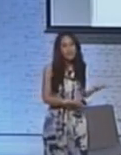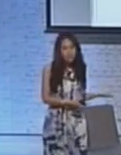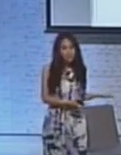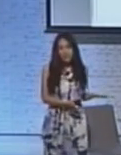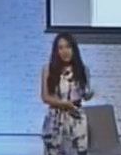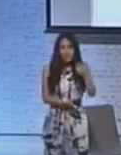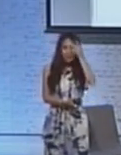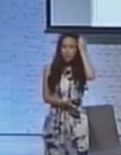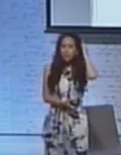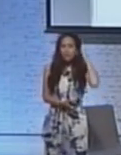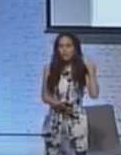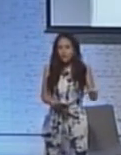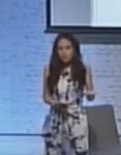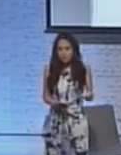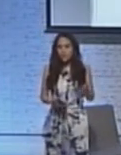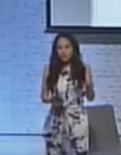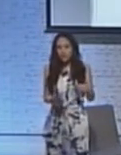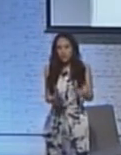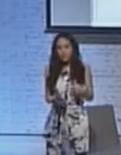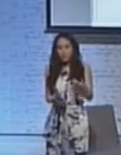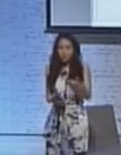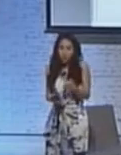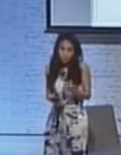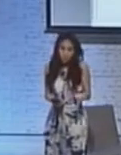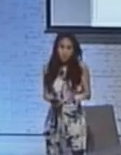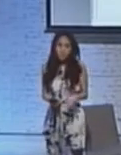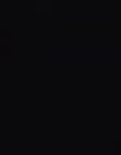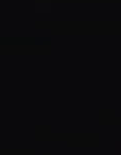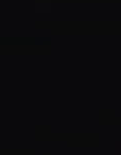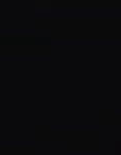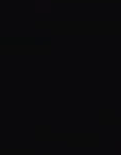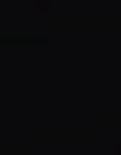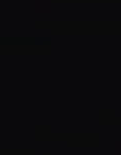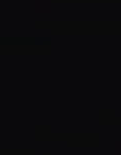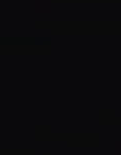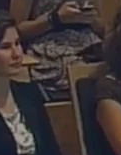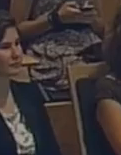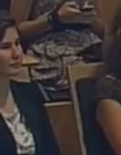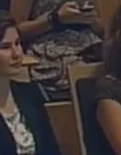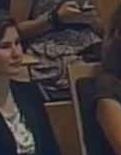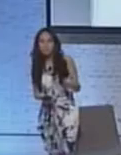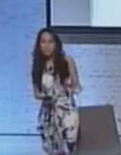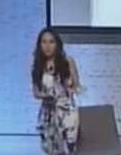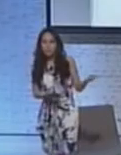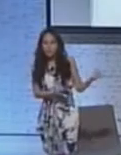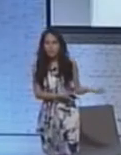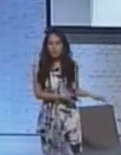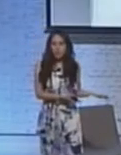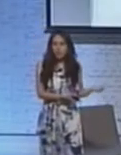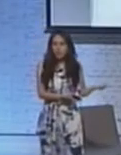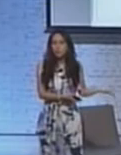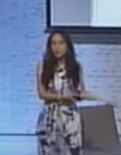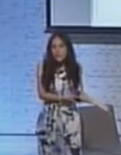esta es la razón es que no aprendíamos realmente, o se sigue practicando, se pasa a un papel